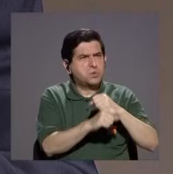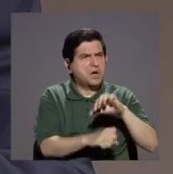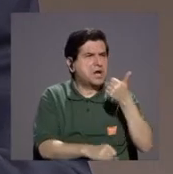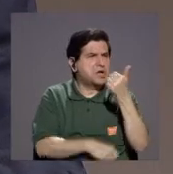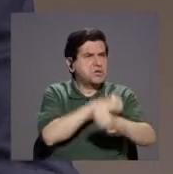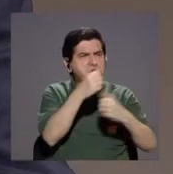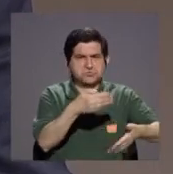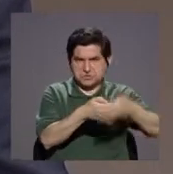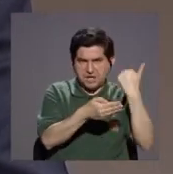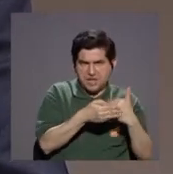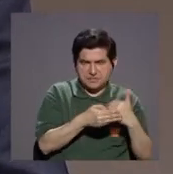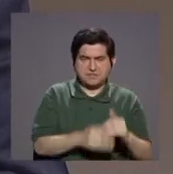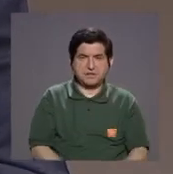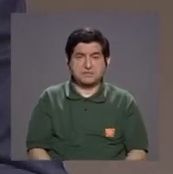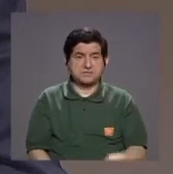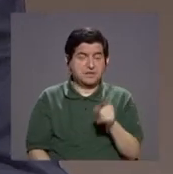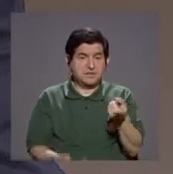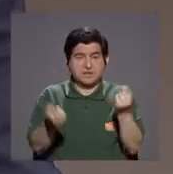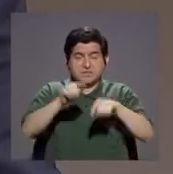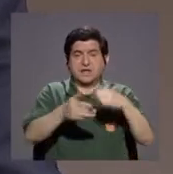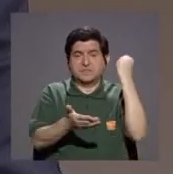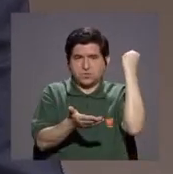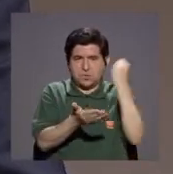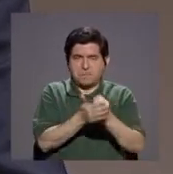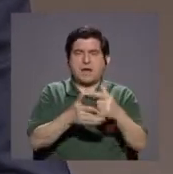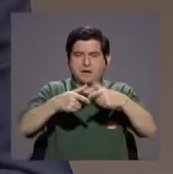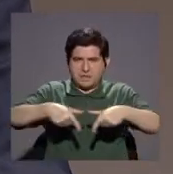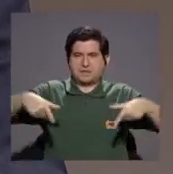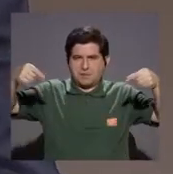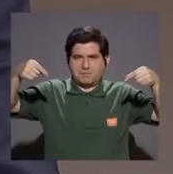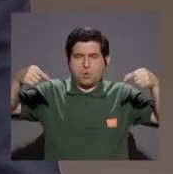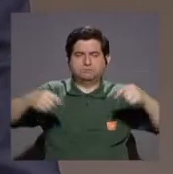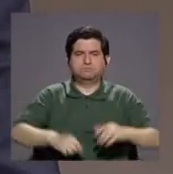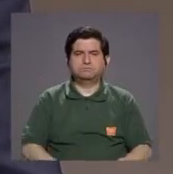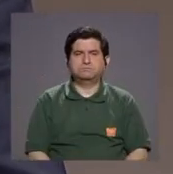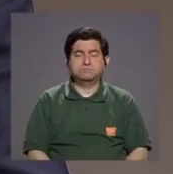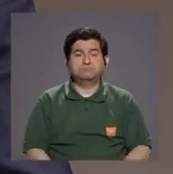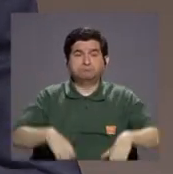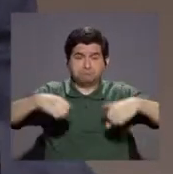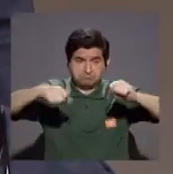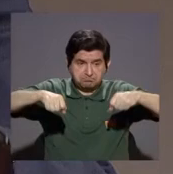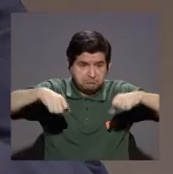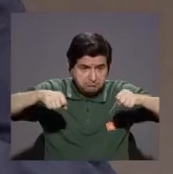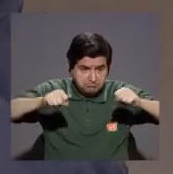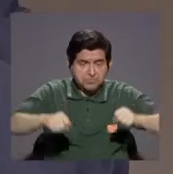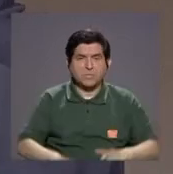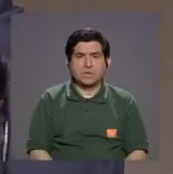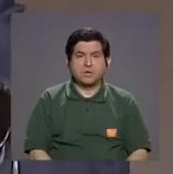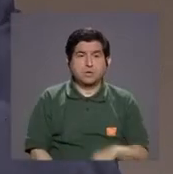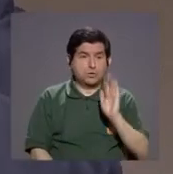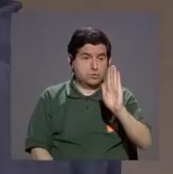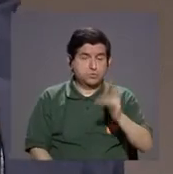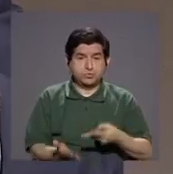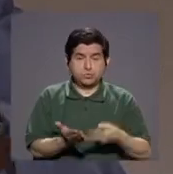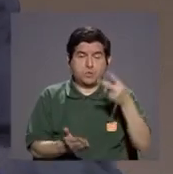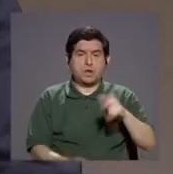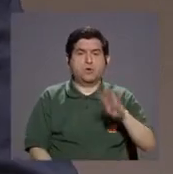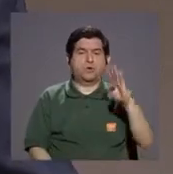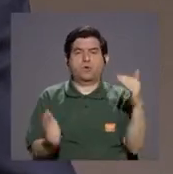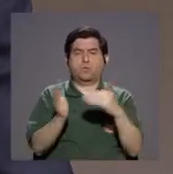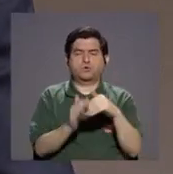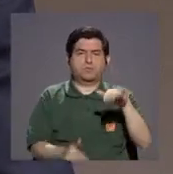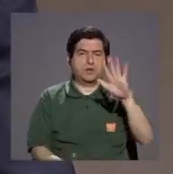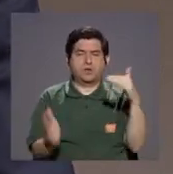antes lo que existían eran marcas japonesas de motocicletas costaban en dólares cuatro mil